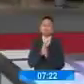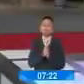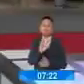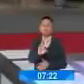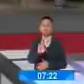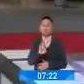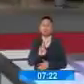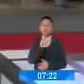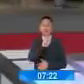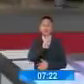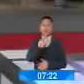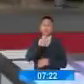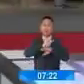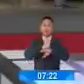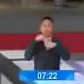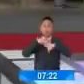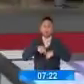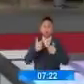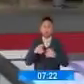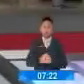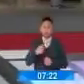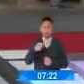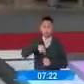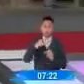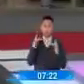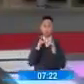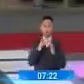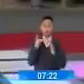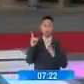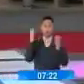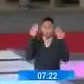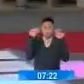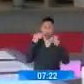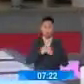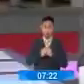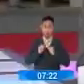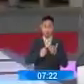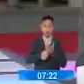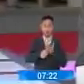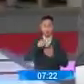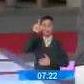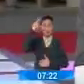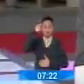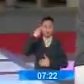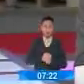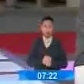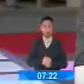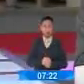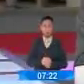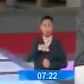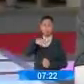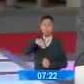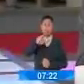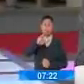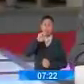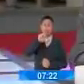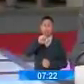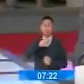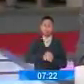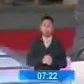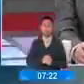Son 7 de la mañana con 22 minutos y estamos en vivo conectados desde la ciudad de Guayaquil. Estamos con la ministra de Gobierno, María Paula